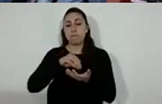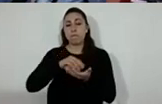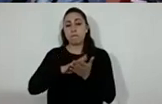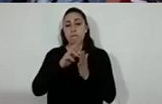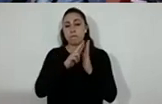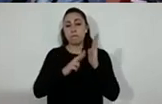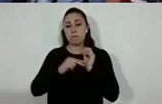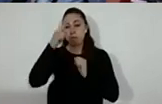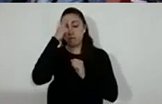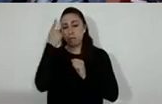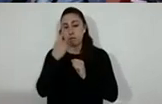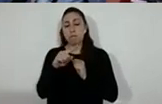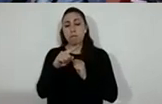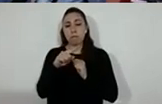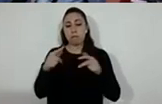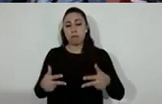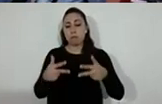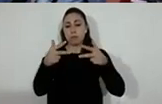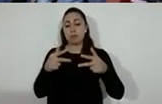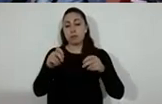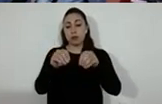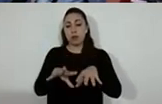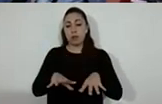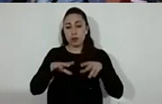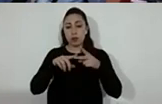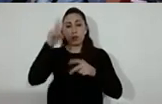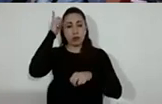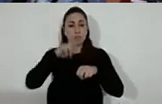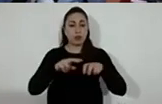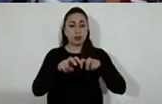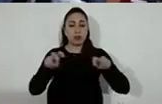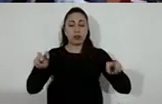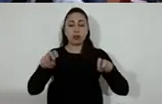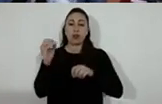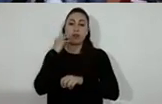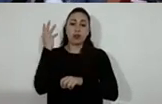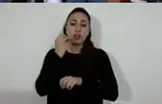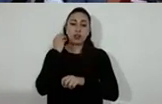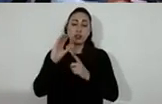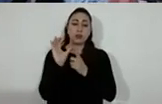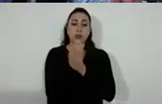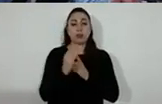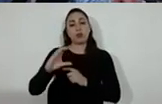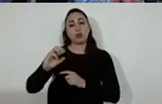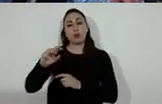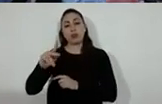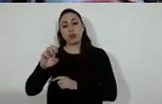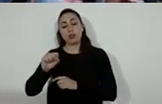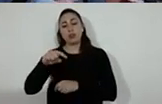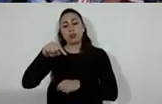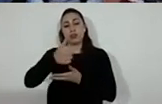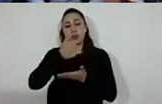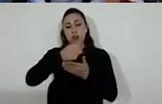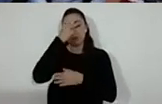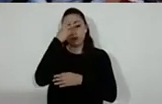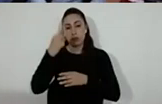desarrollar las sesiones vía de remota para el Pleno, Mesa Directiva, Junta, Conferencia, Comisiones, Comités y la Comisión Permanente de este Congreso de la